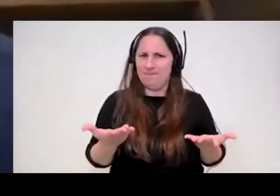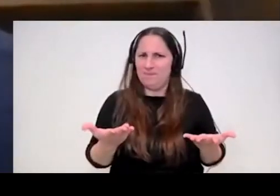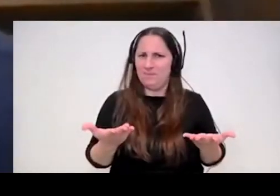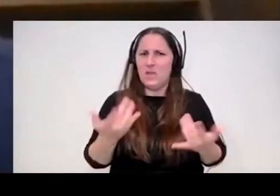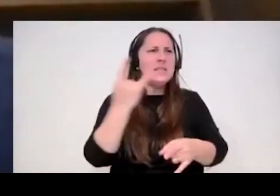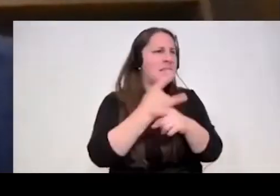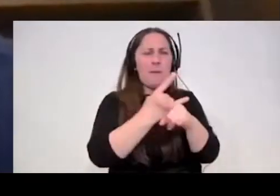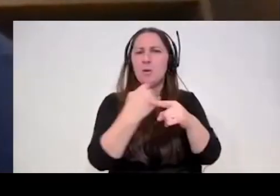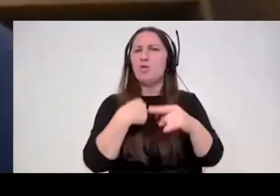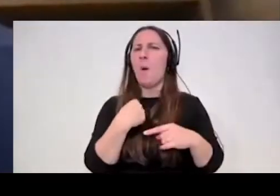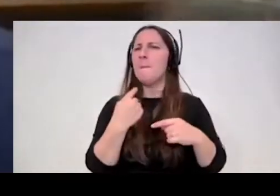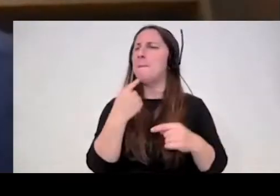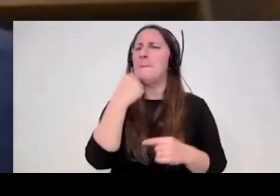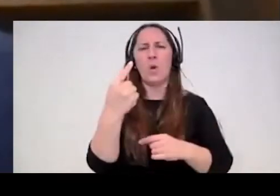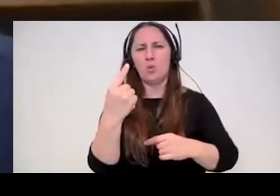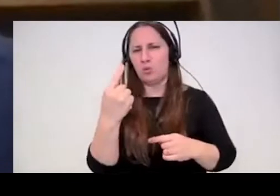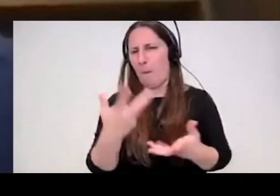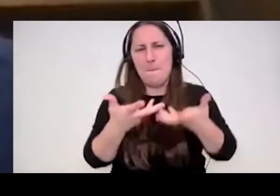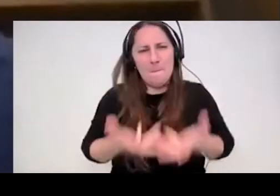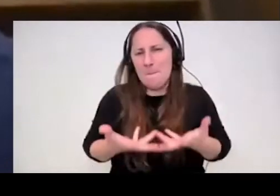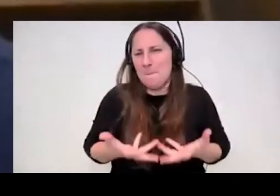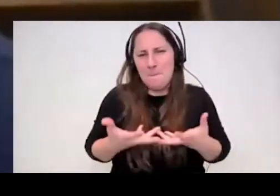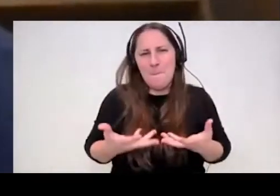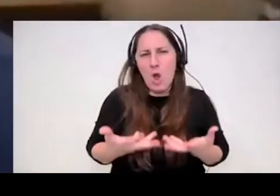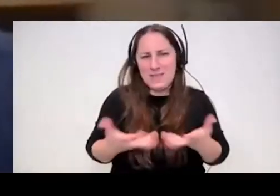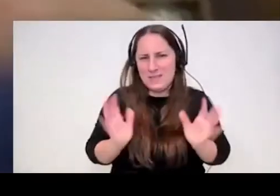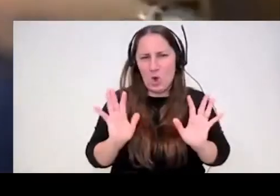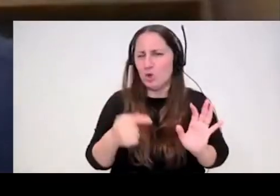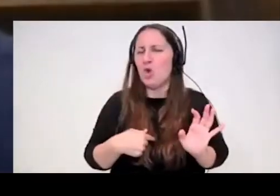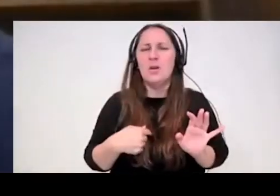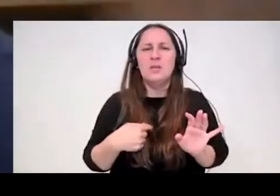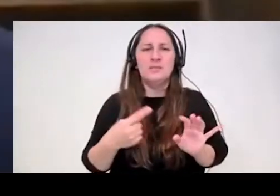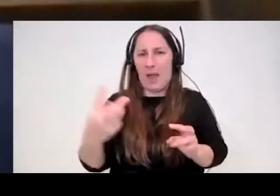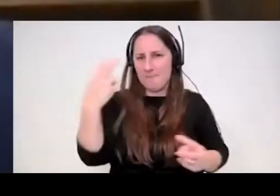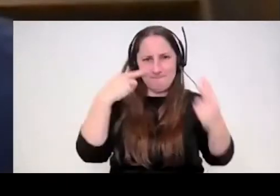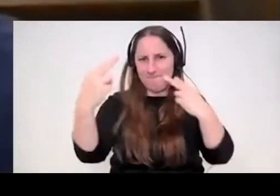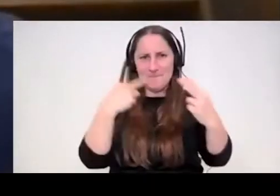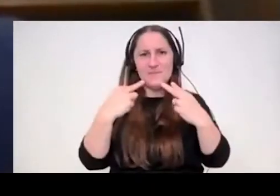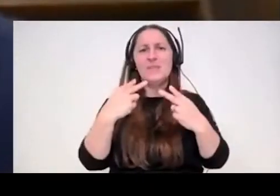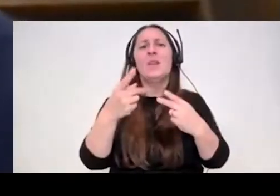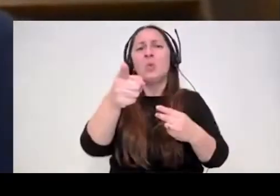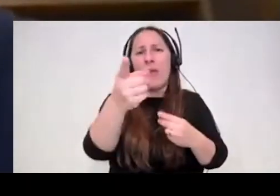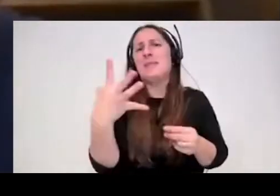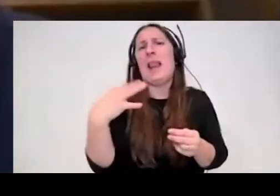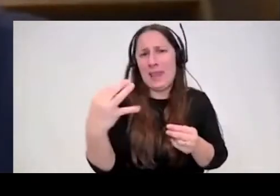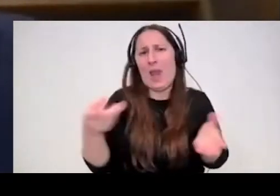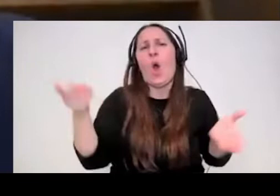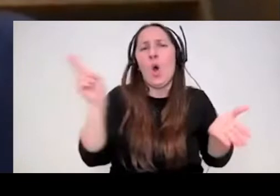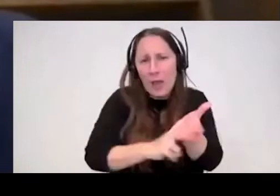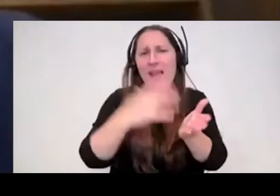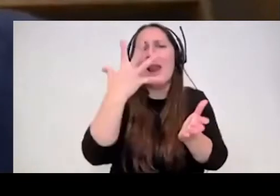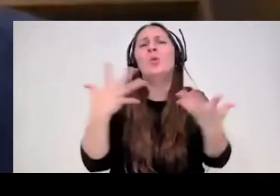soy molesto, ¿vieron? Ya saben, ya me padecieron la reunión pasada y ustedes son tan masoquistas que me vuelven a padecer en esta